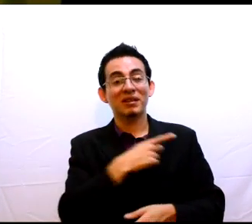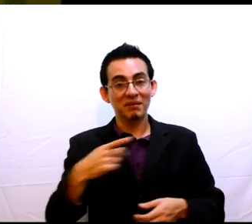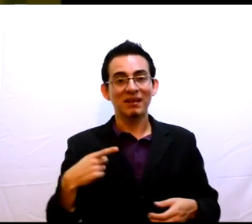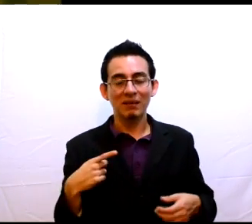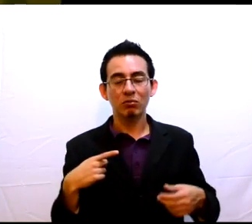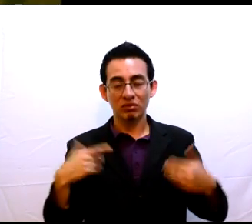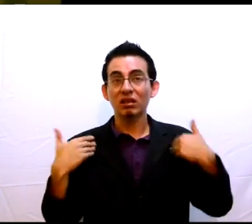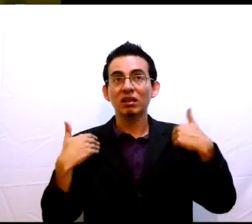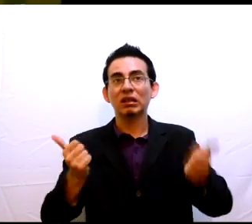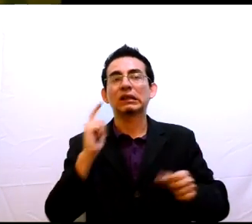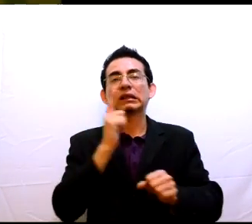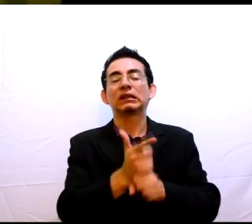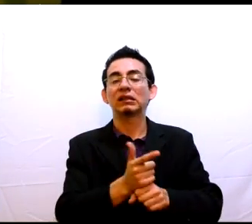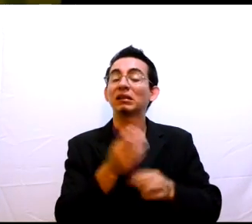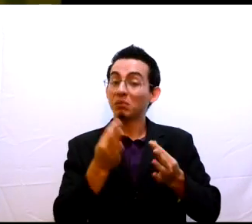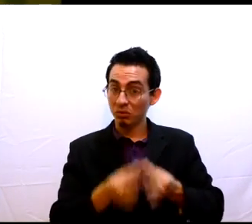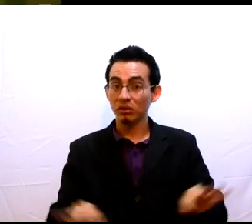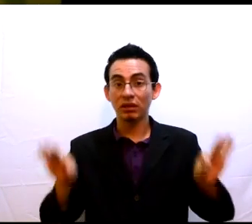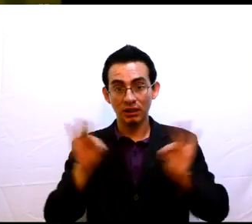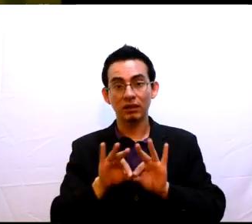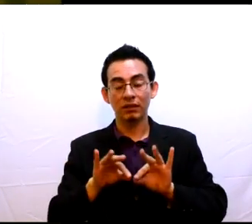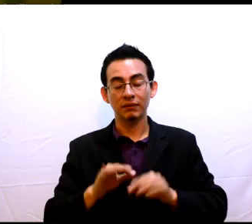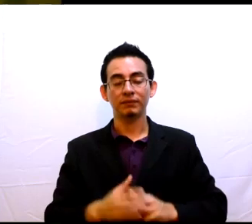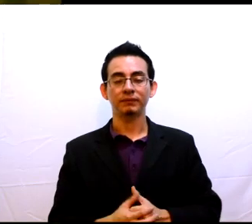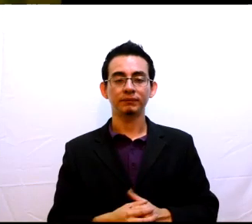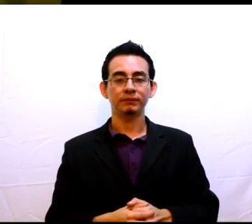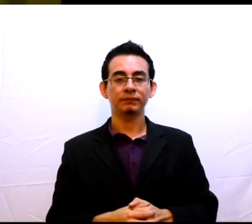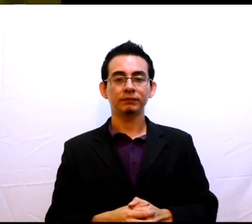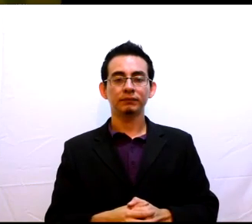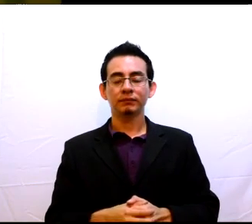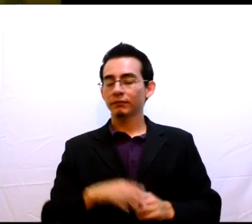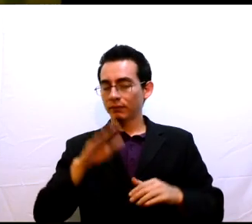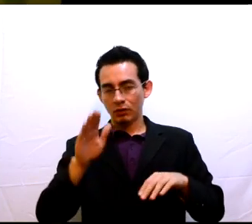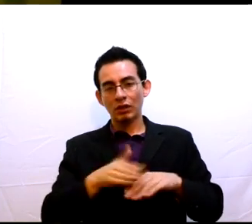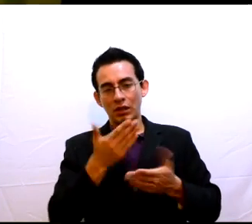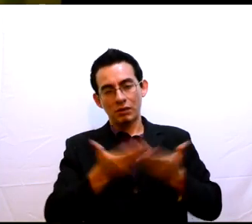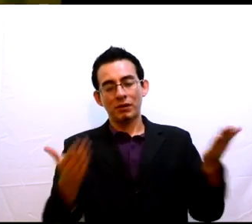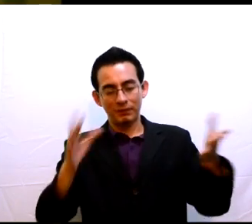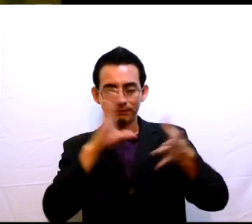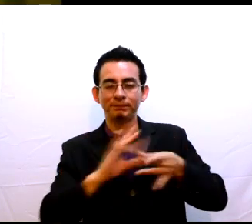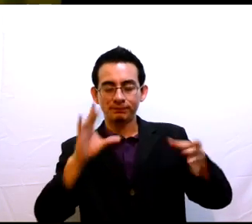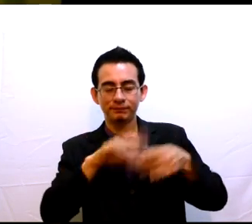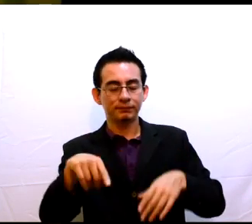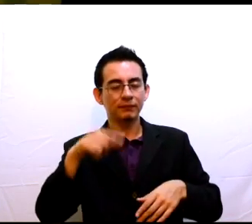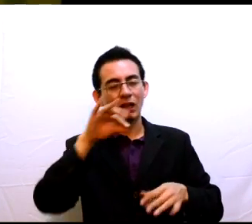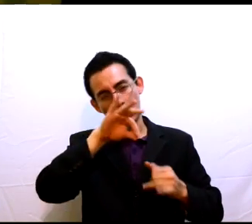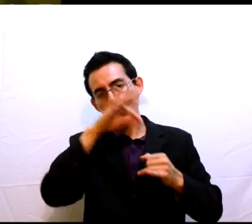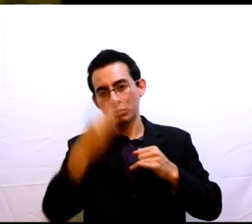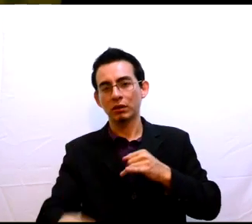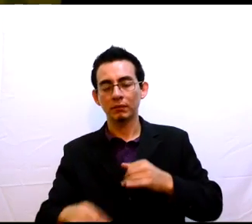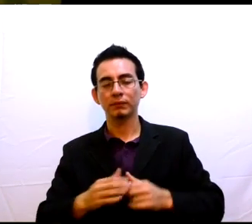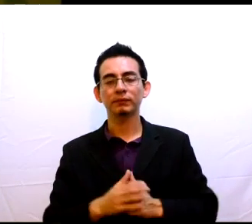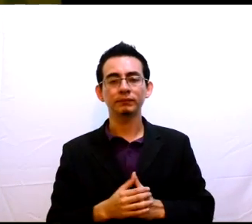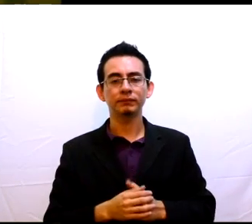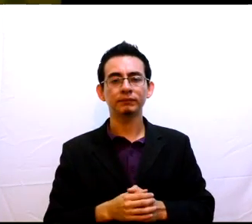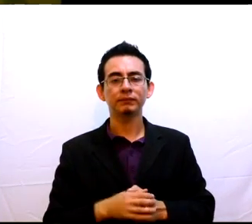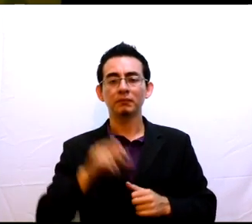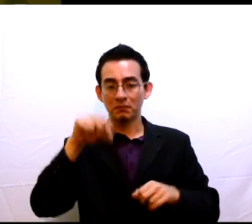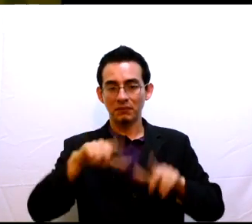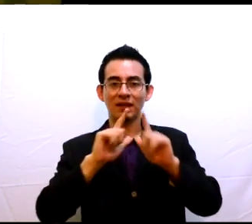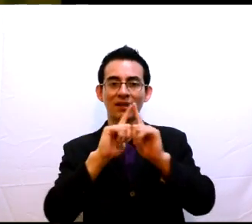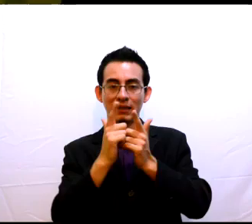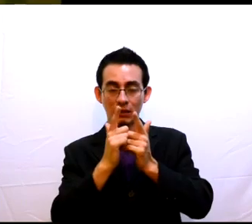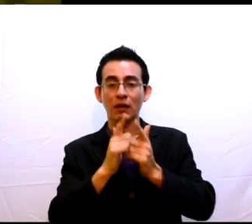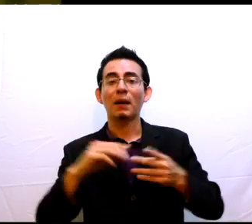que yo creo que después bueno vámonos sobre el final en marcos